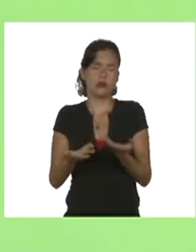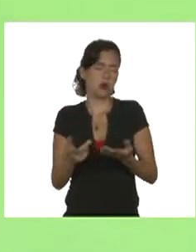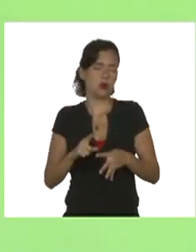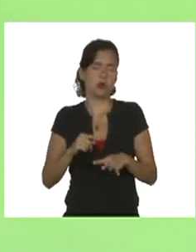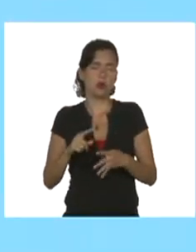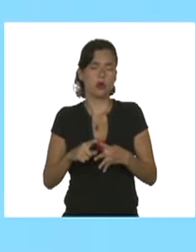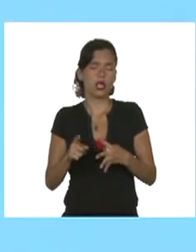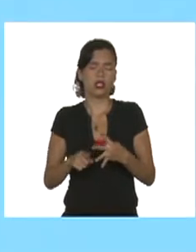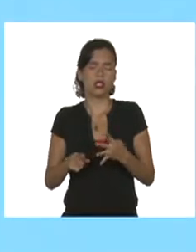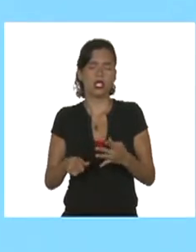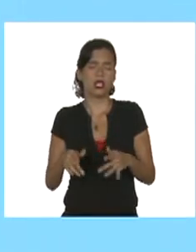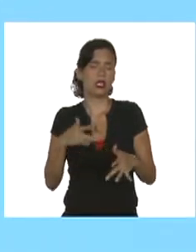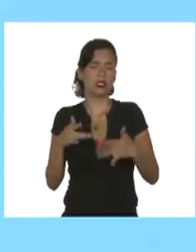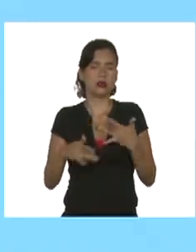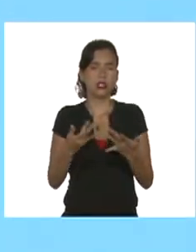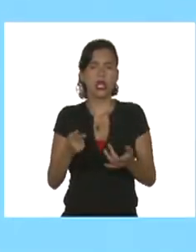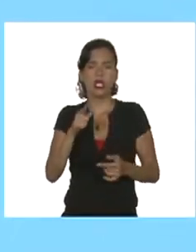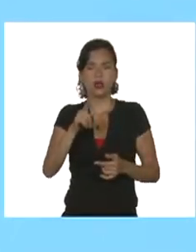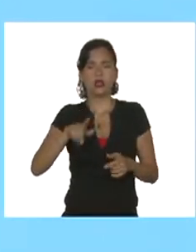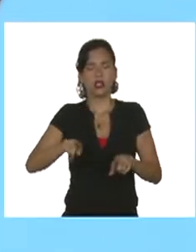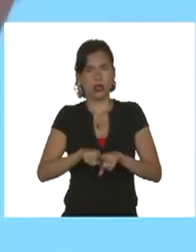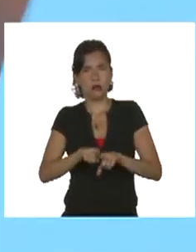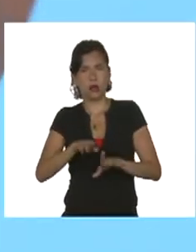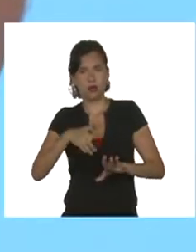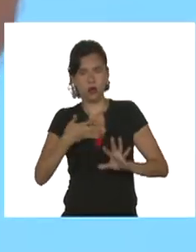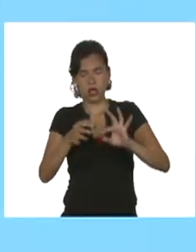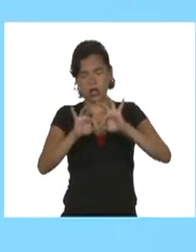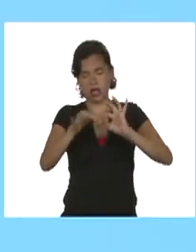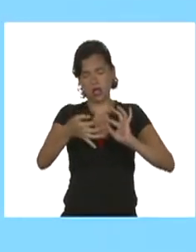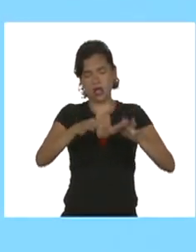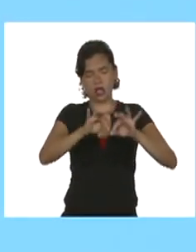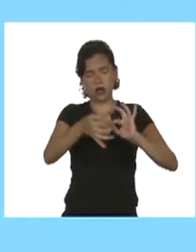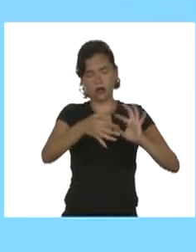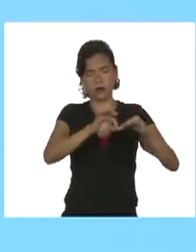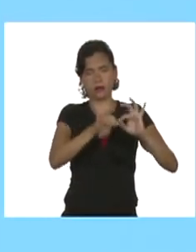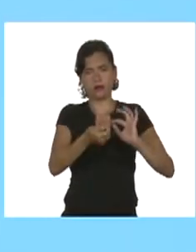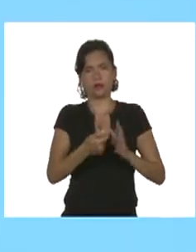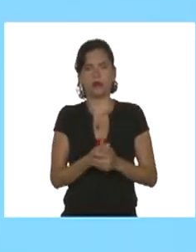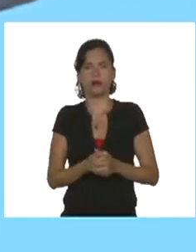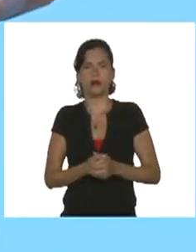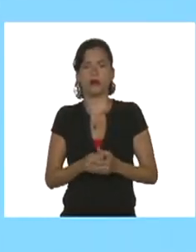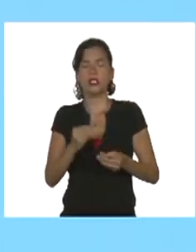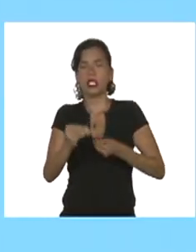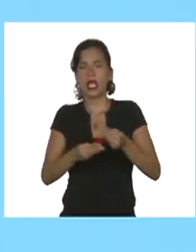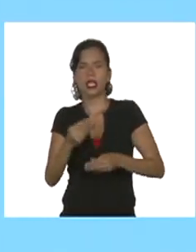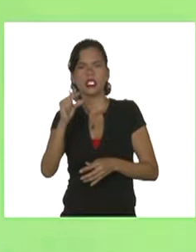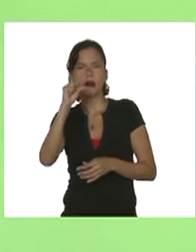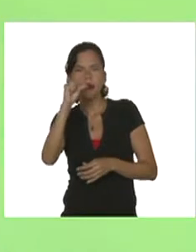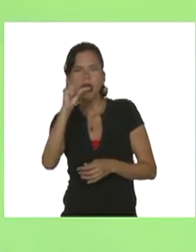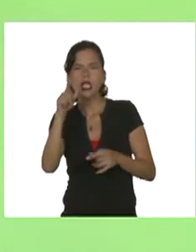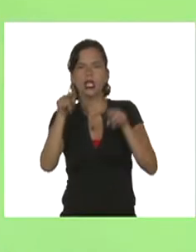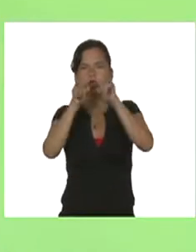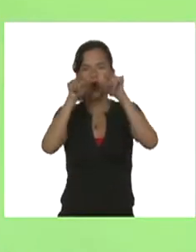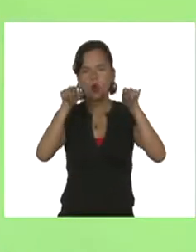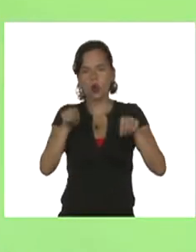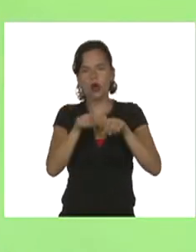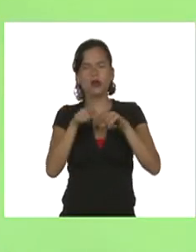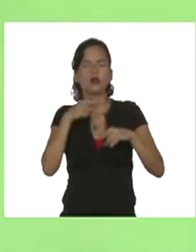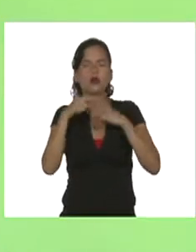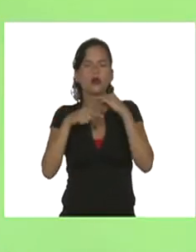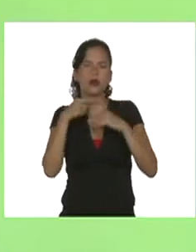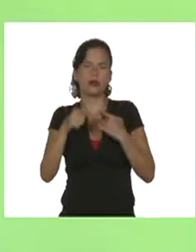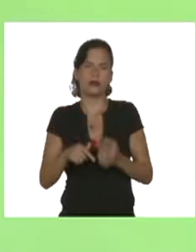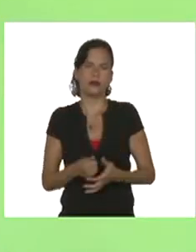manualidad o recurso, ellos también pueden rasgarlos y hacer pequeños cuadros de colores.